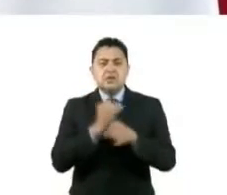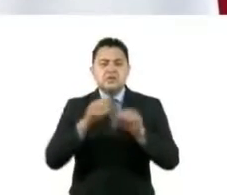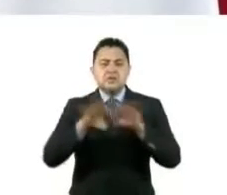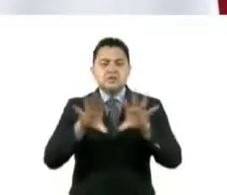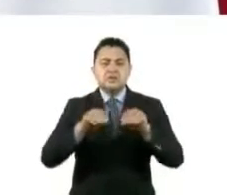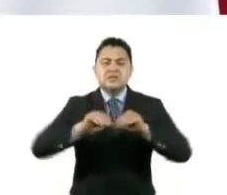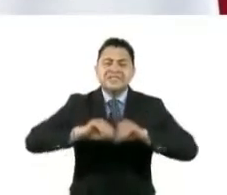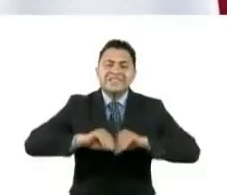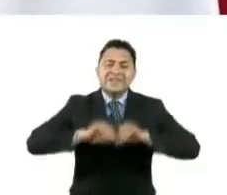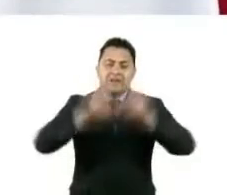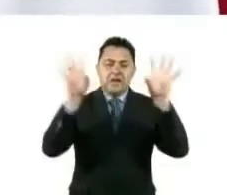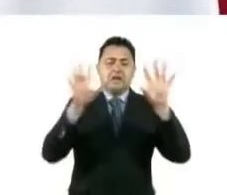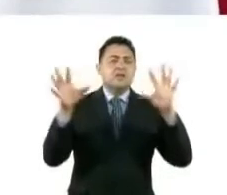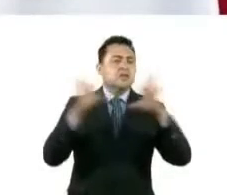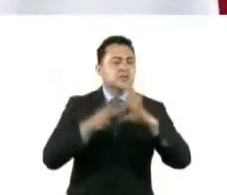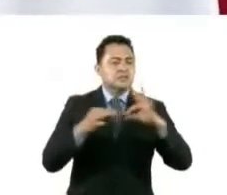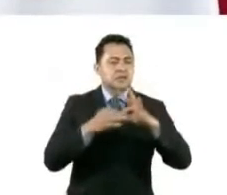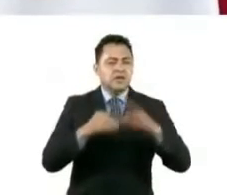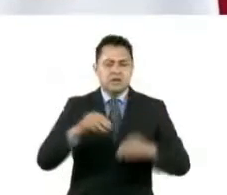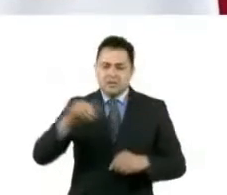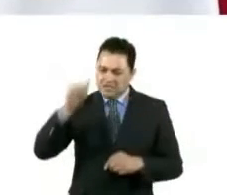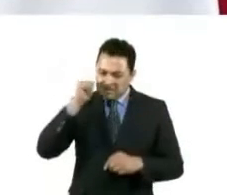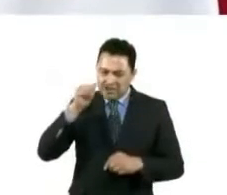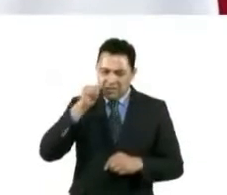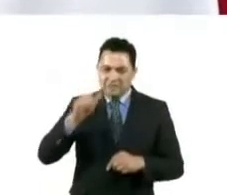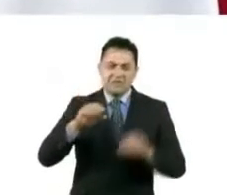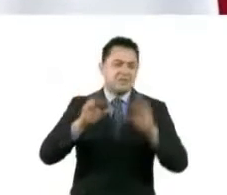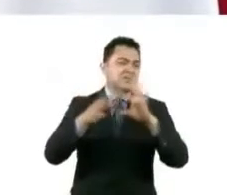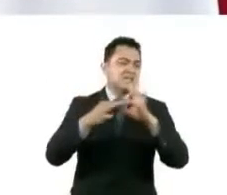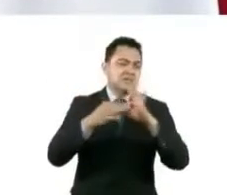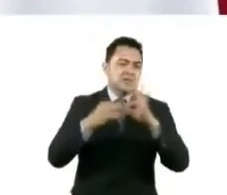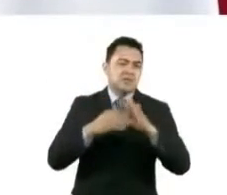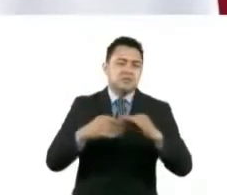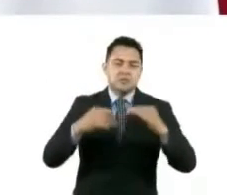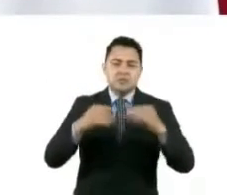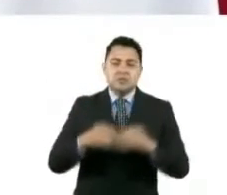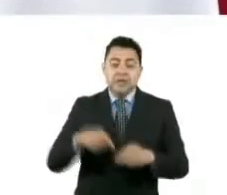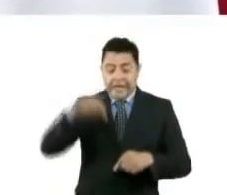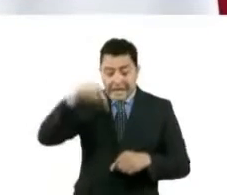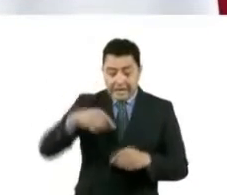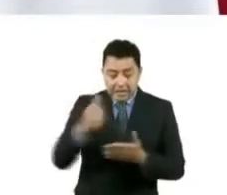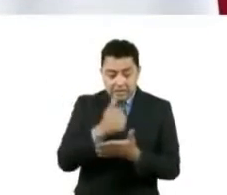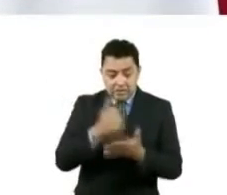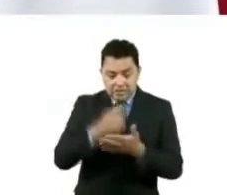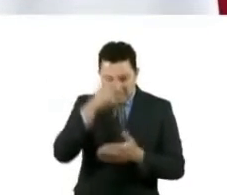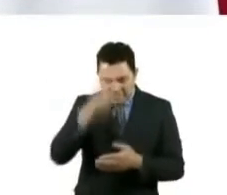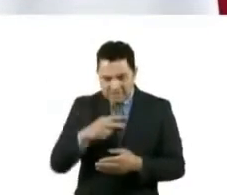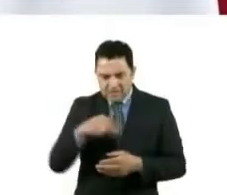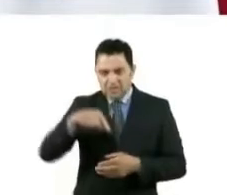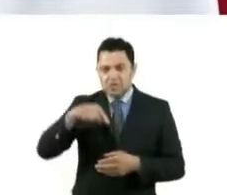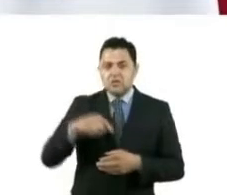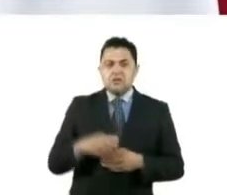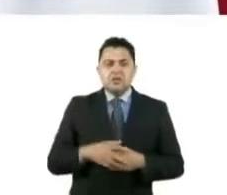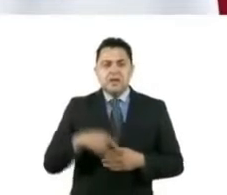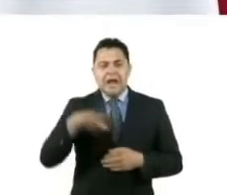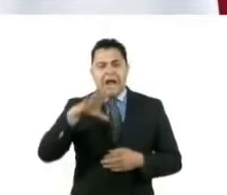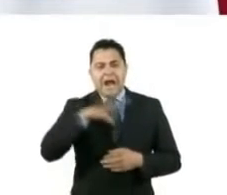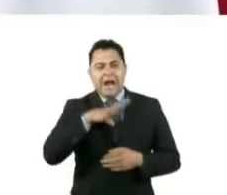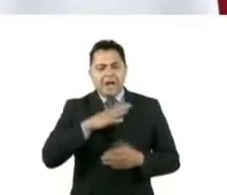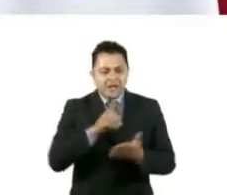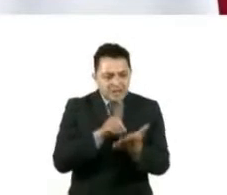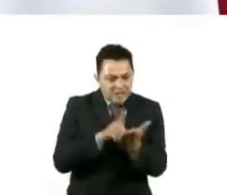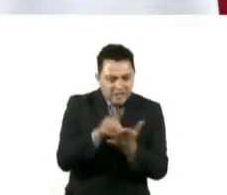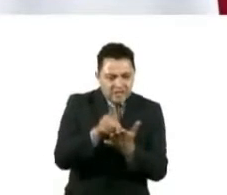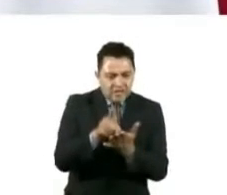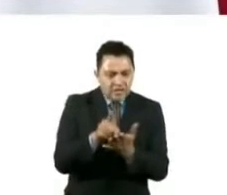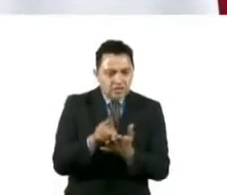de cubrebocas. Siempre lo hemos manejado así. La ciudad se caracteriza por ser una ciudad innovadora y de derechos y no